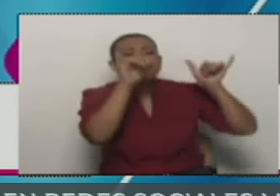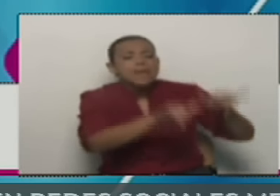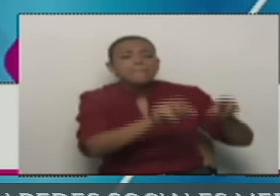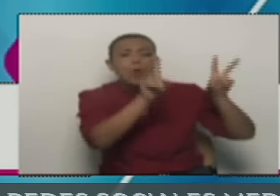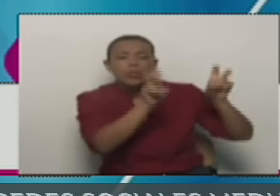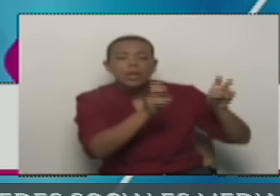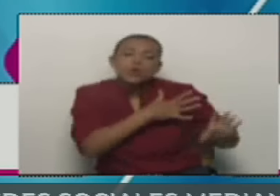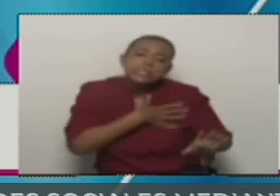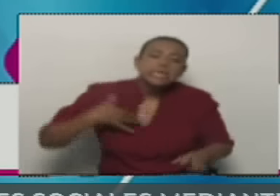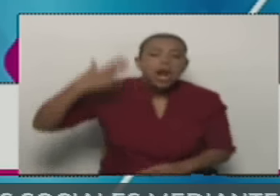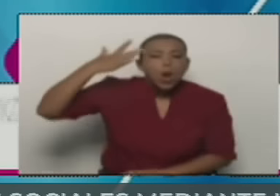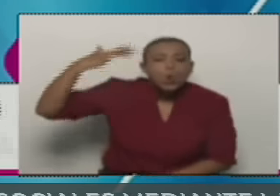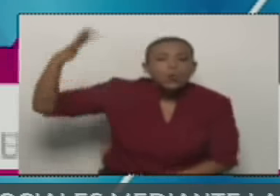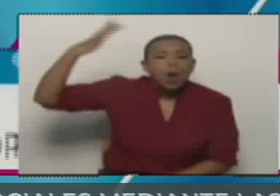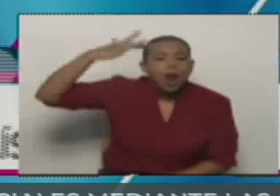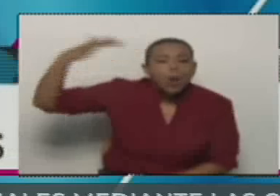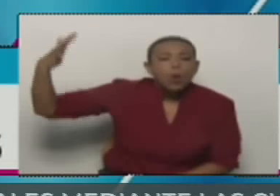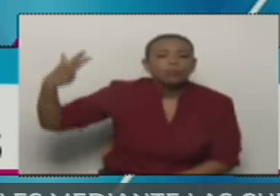soñar junto a João Pedro